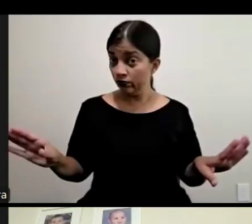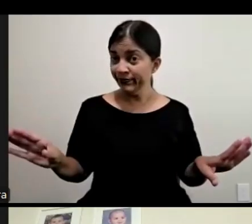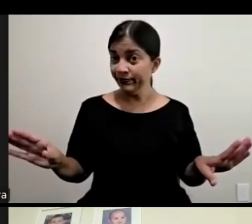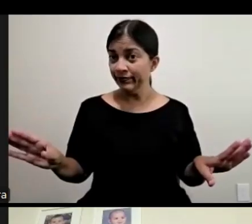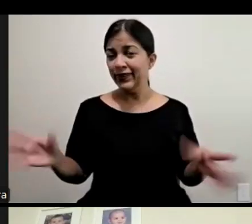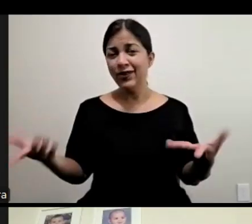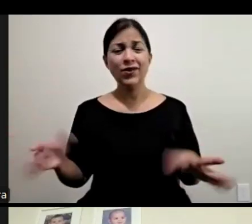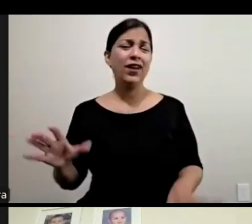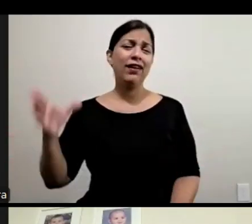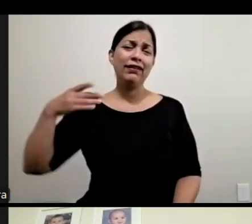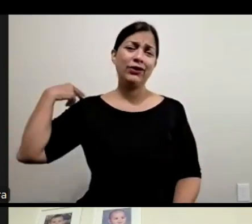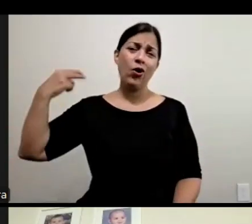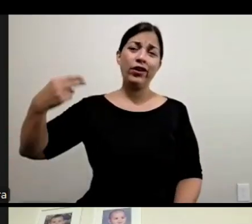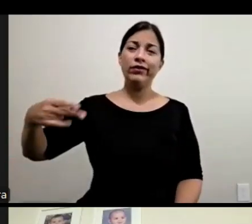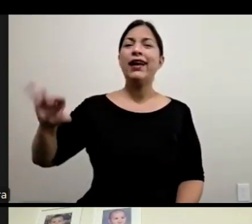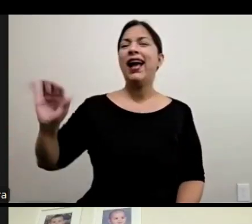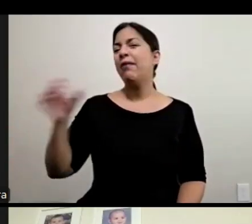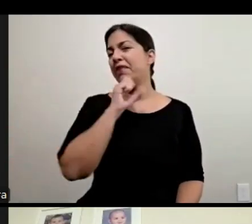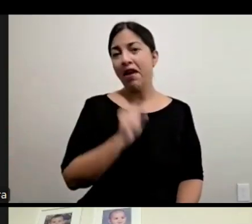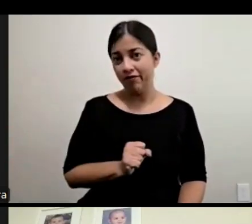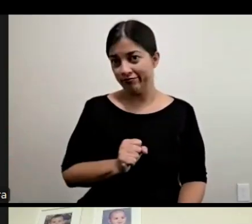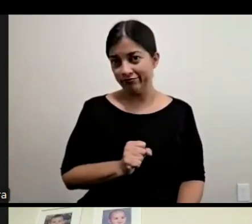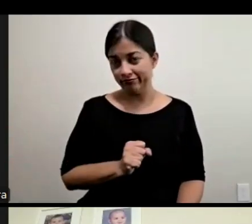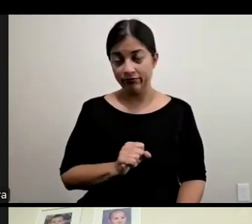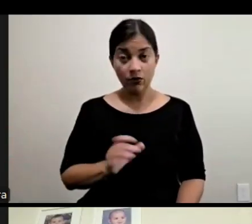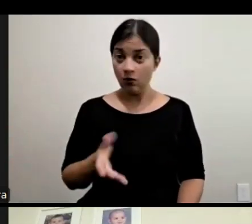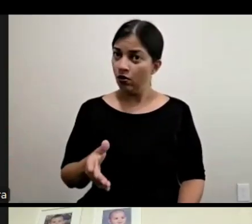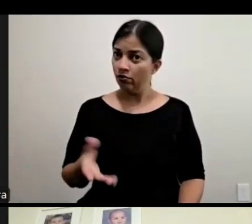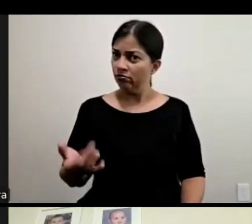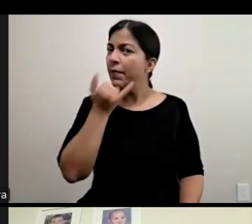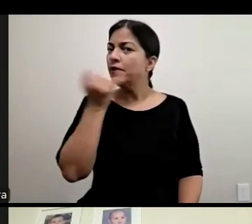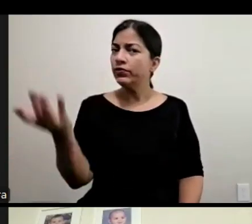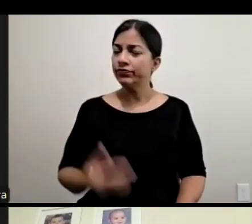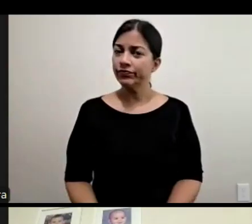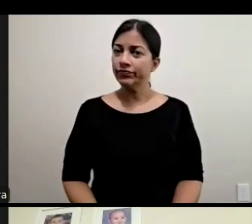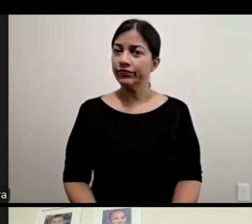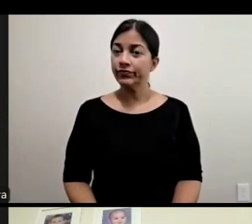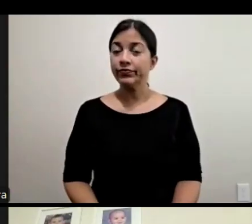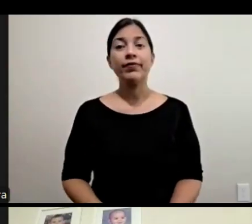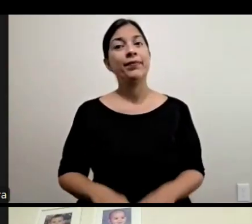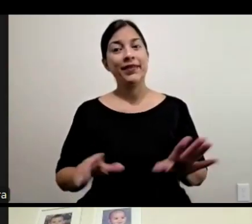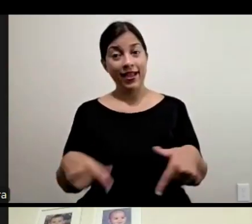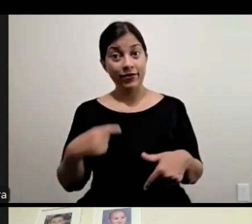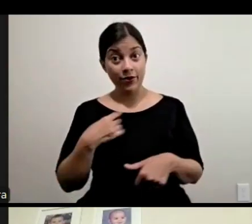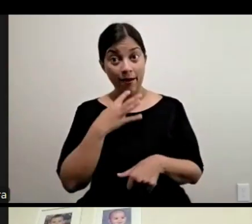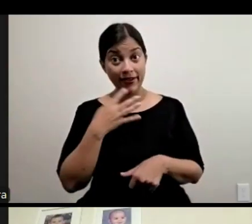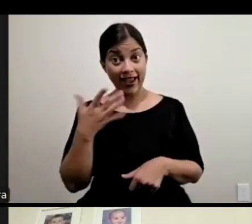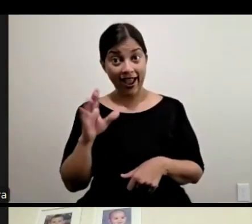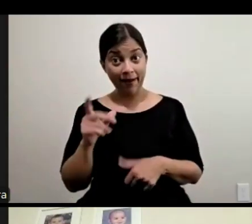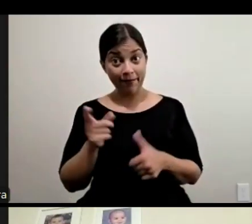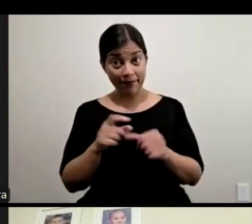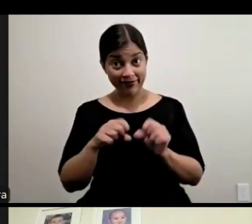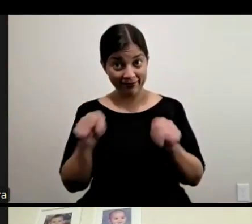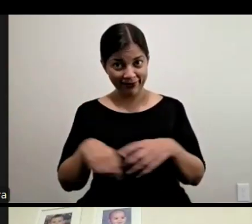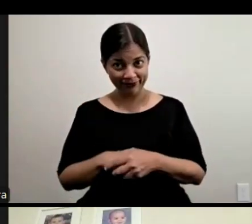es que eso es histórico, ¿verdad? Eso es viejo. O sea, ¿qué pasó ahí? Pues mira, como te estaba hablando en el primer